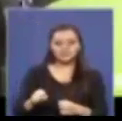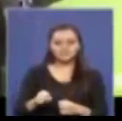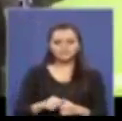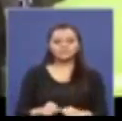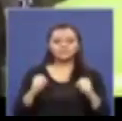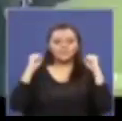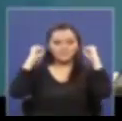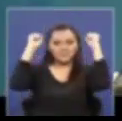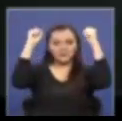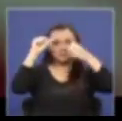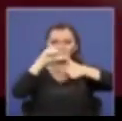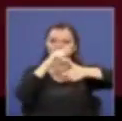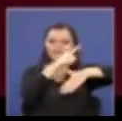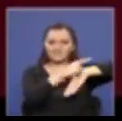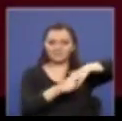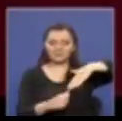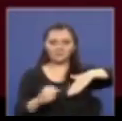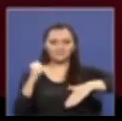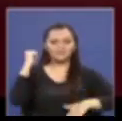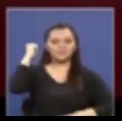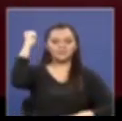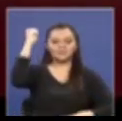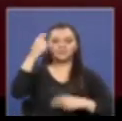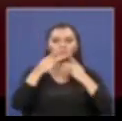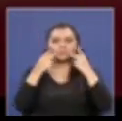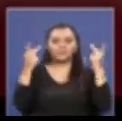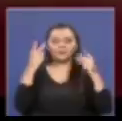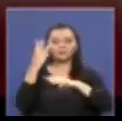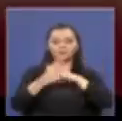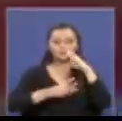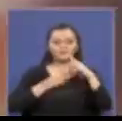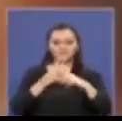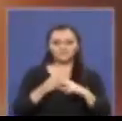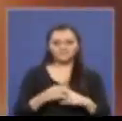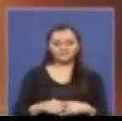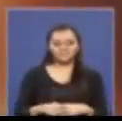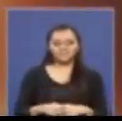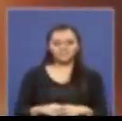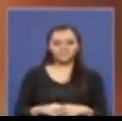¡Que viva la patria grande! ¡Que vivan los pueblos del mundo!